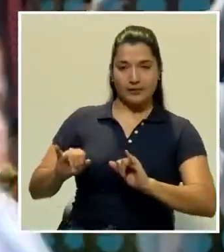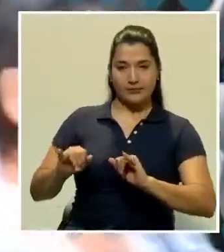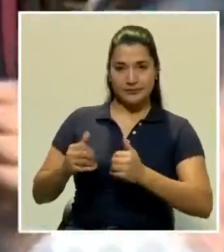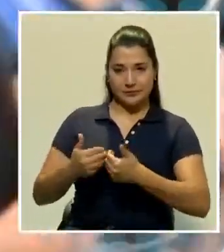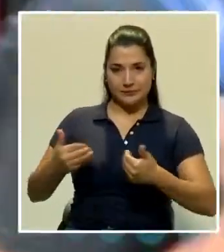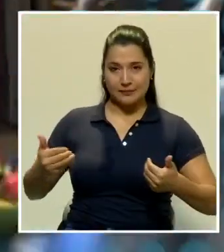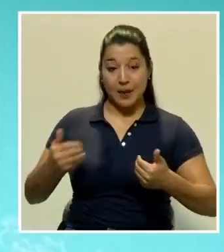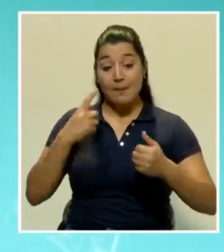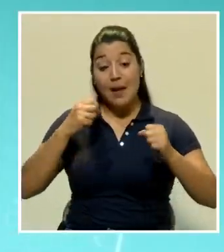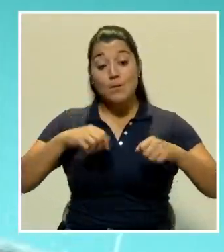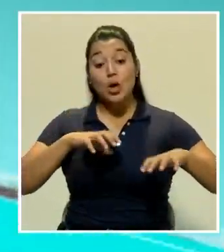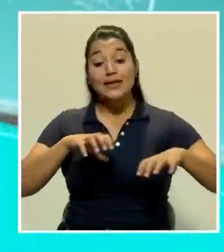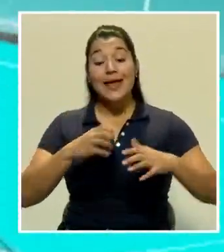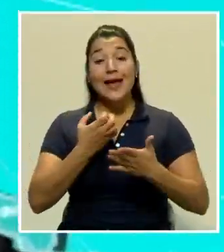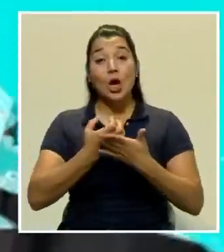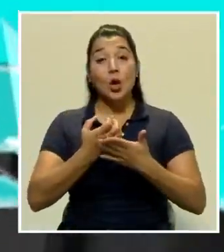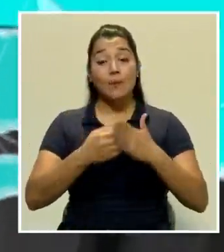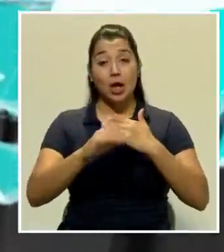país.